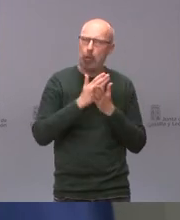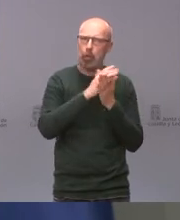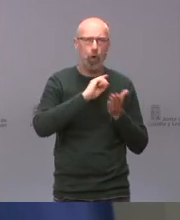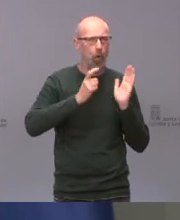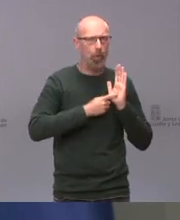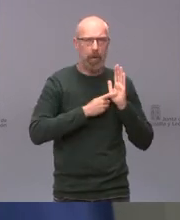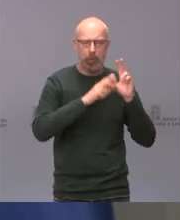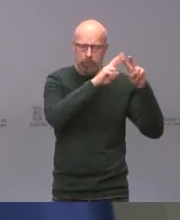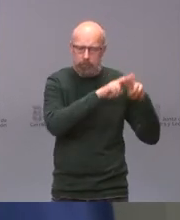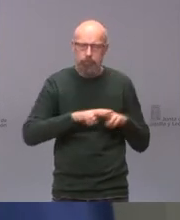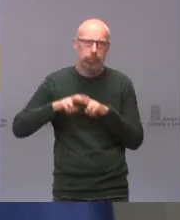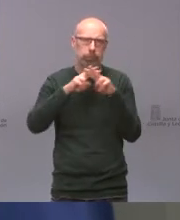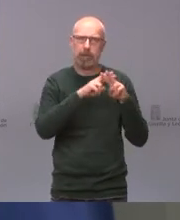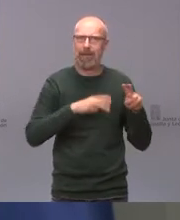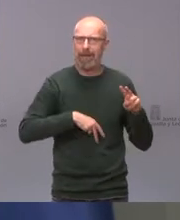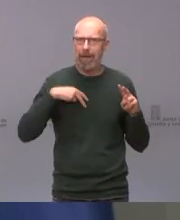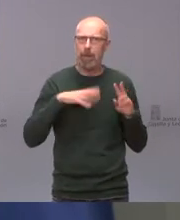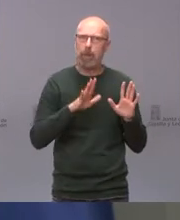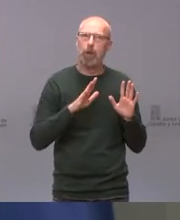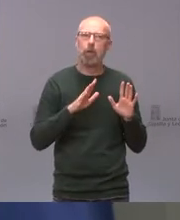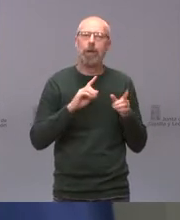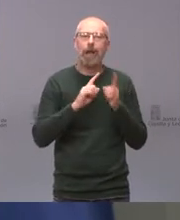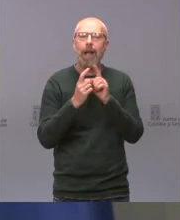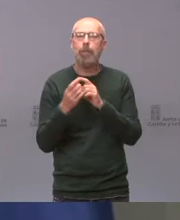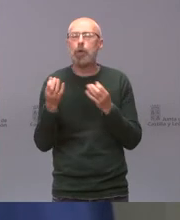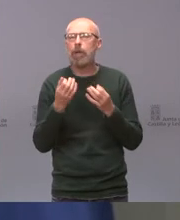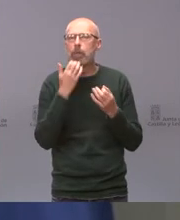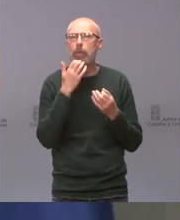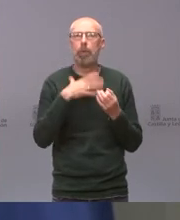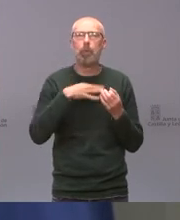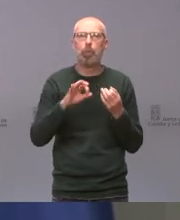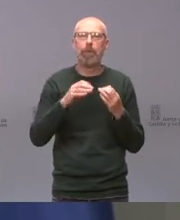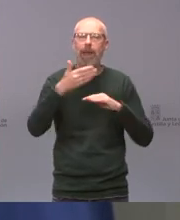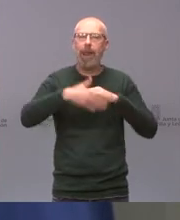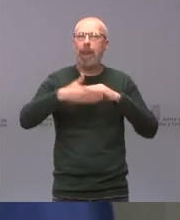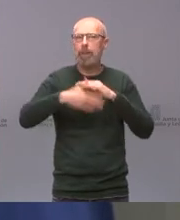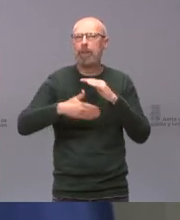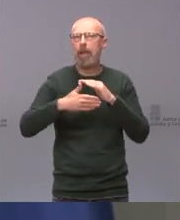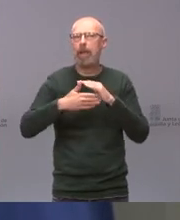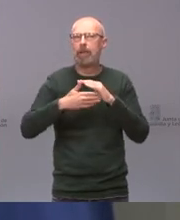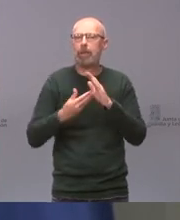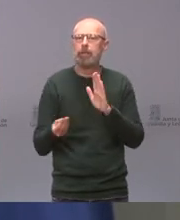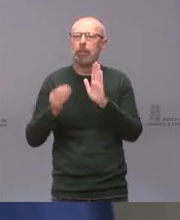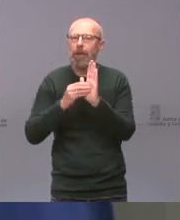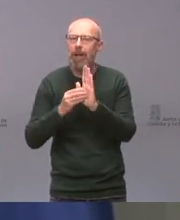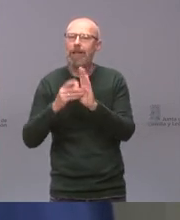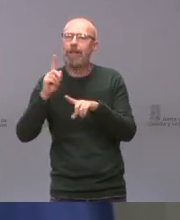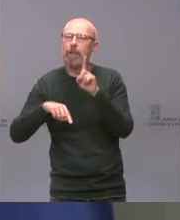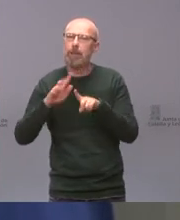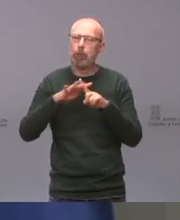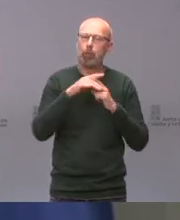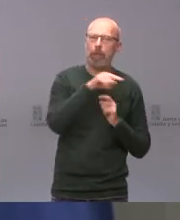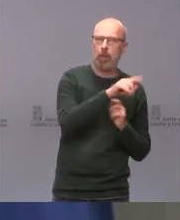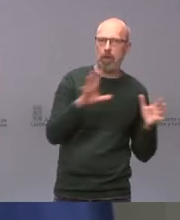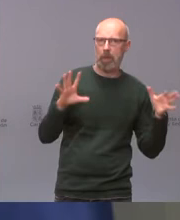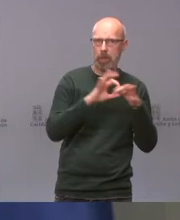que vamos a cambiar es el umbral donde ponemos las restricciones, dependiendo de cómo evolucione en